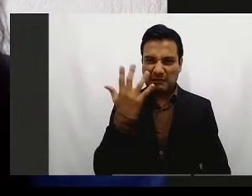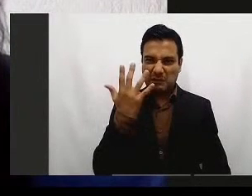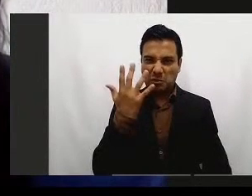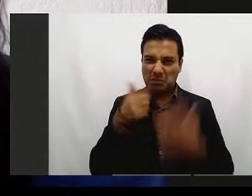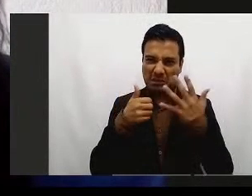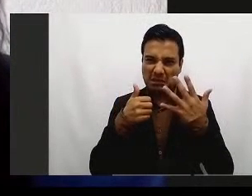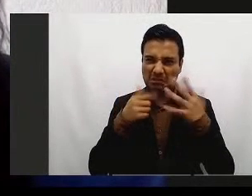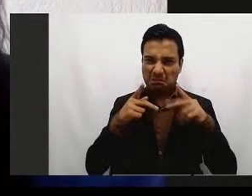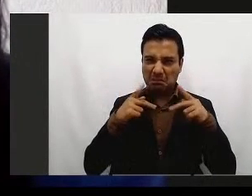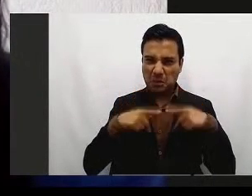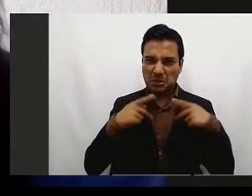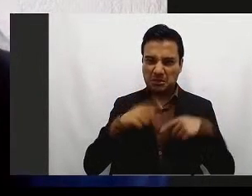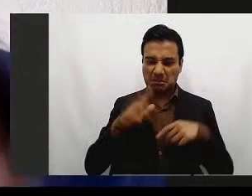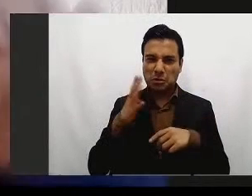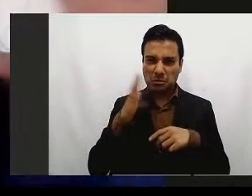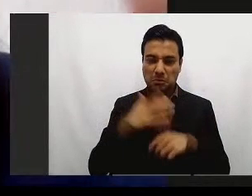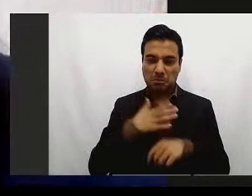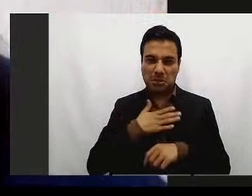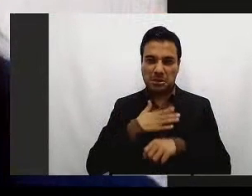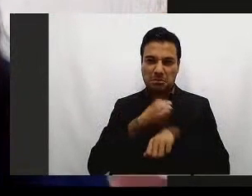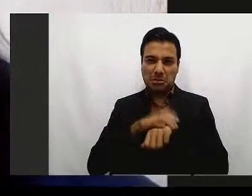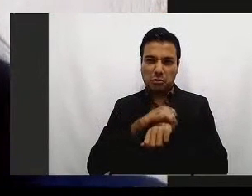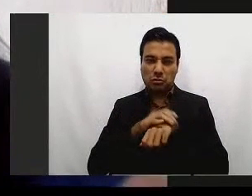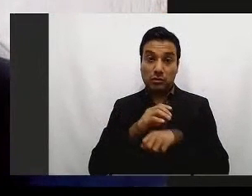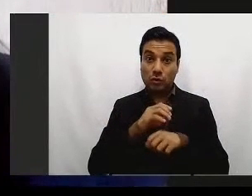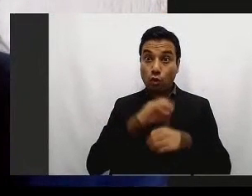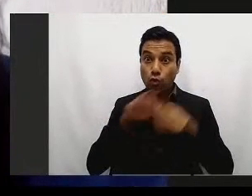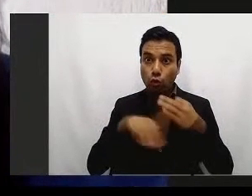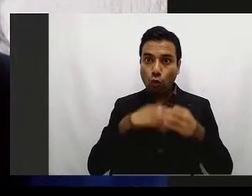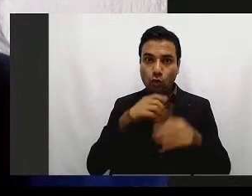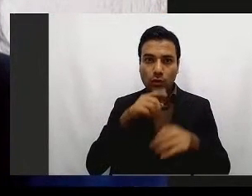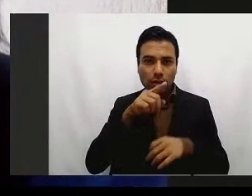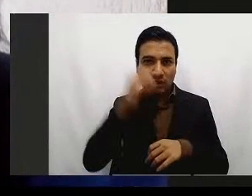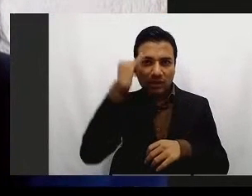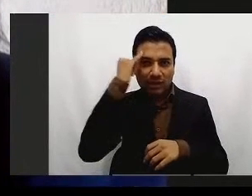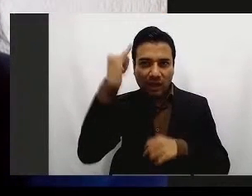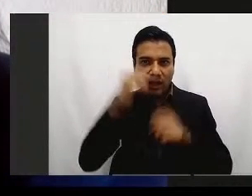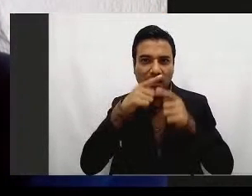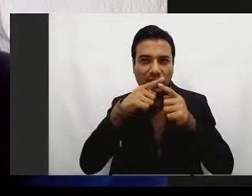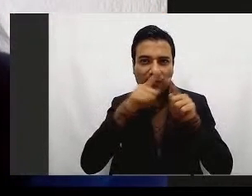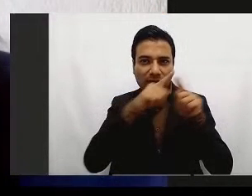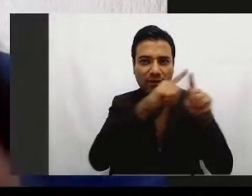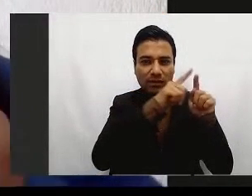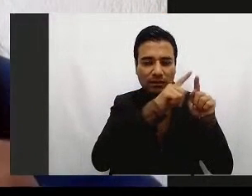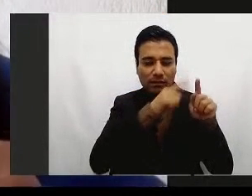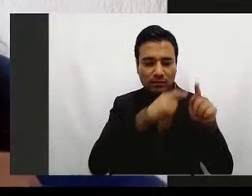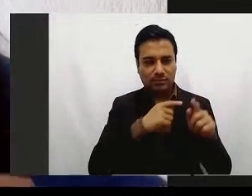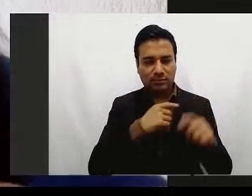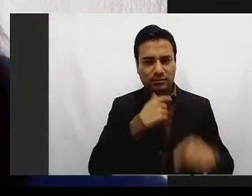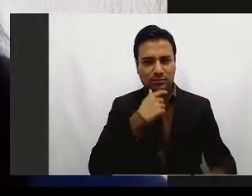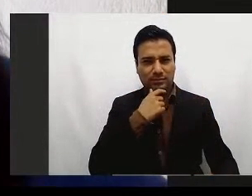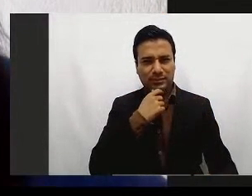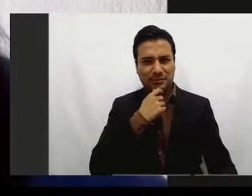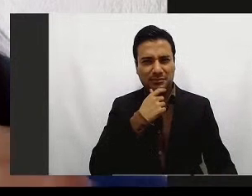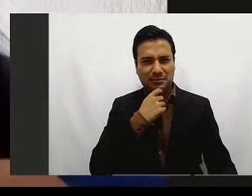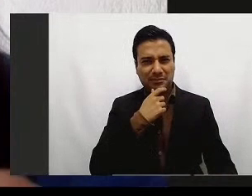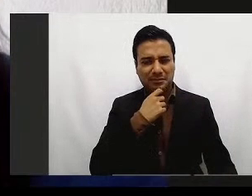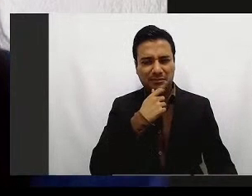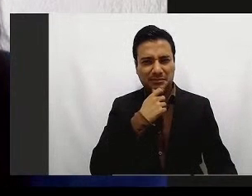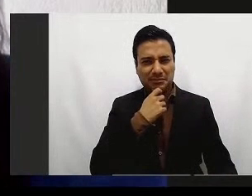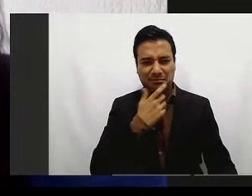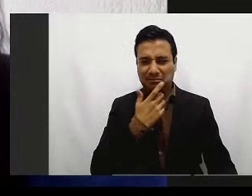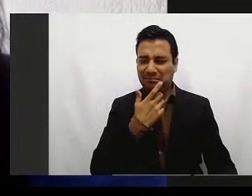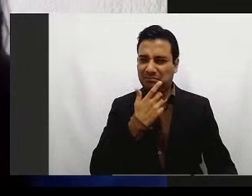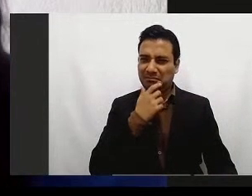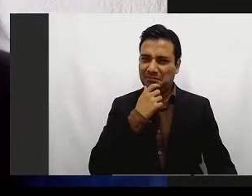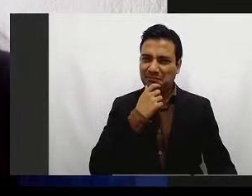de alrededor de mi círculo, y todos tenían ideas súper diferentes, entonces, me vi como en el escritorio